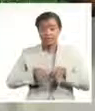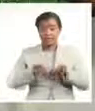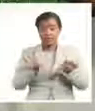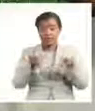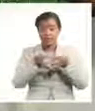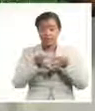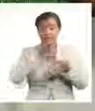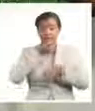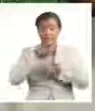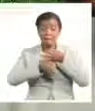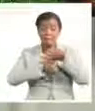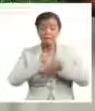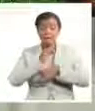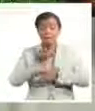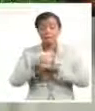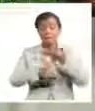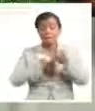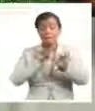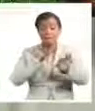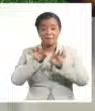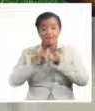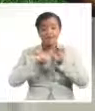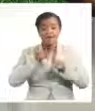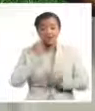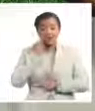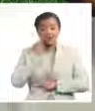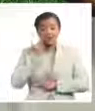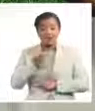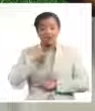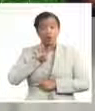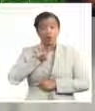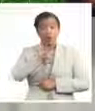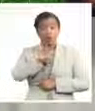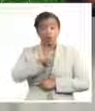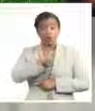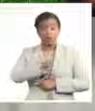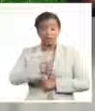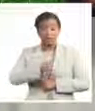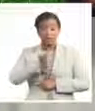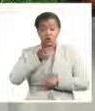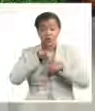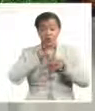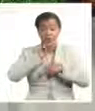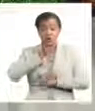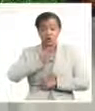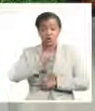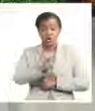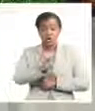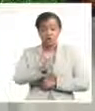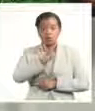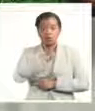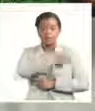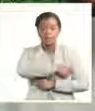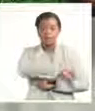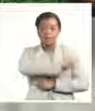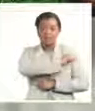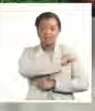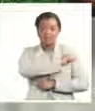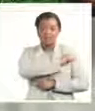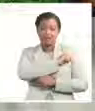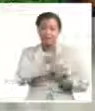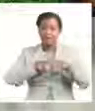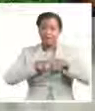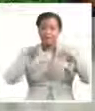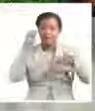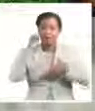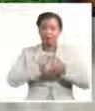cómo fue el proceso y reconoce que cuatro de los seis nombres los eligió la población por mayoría